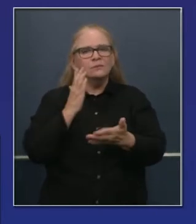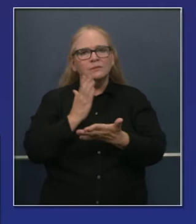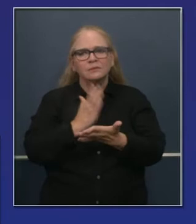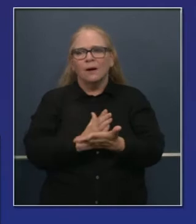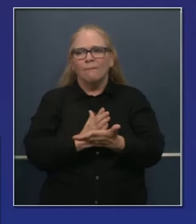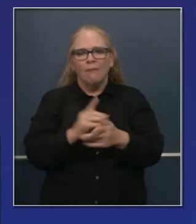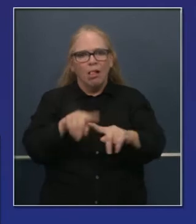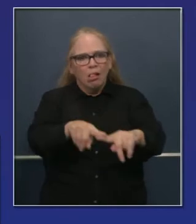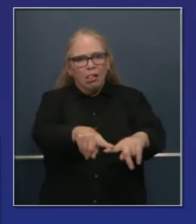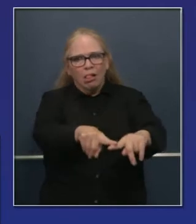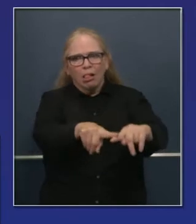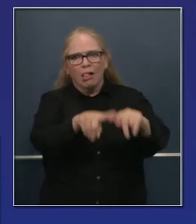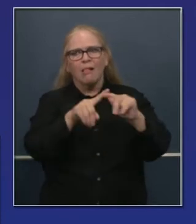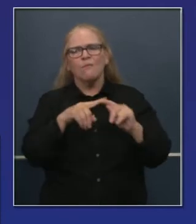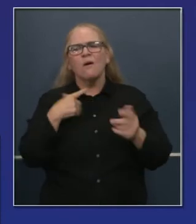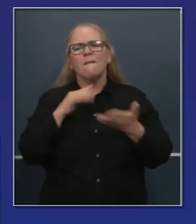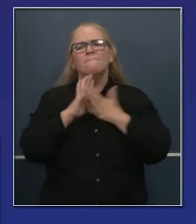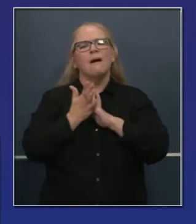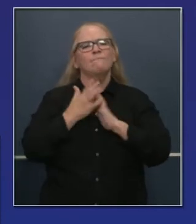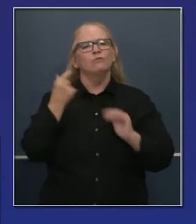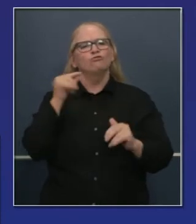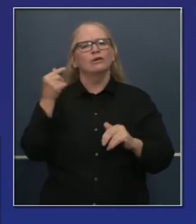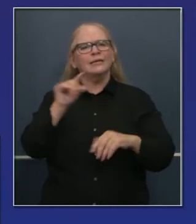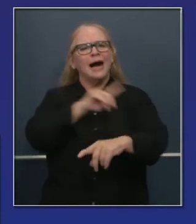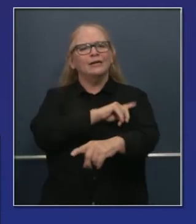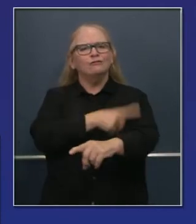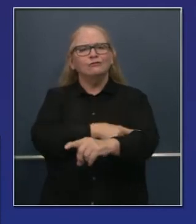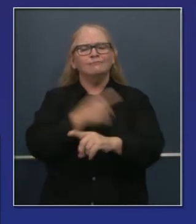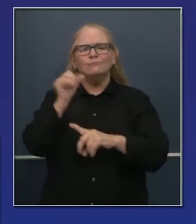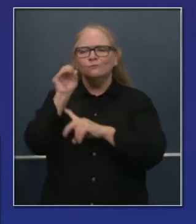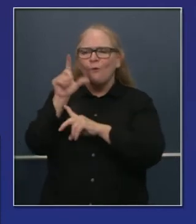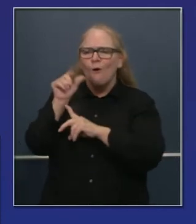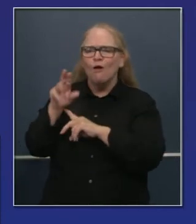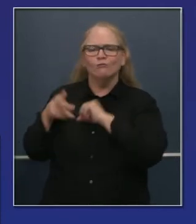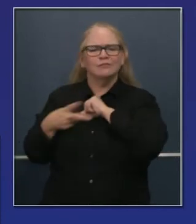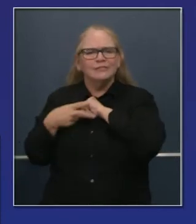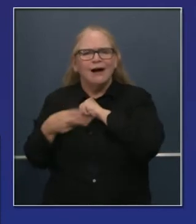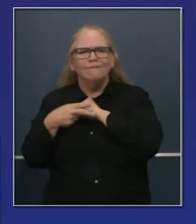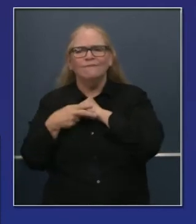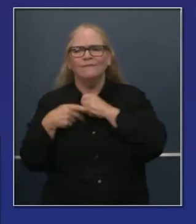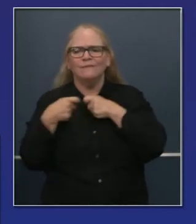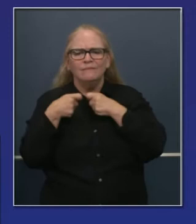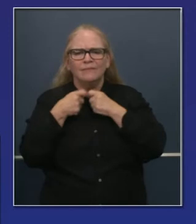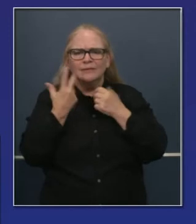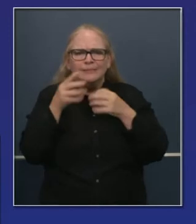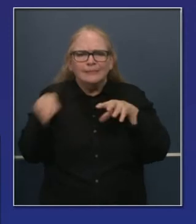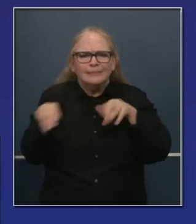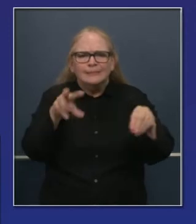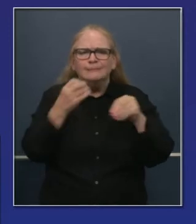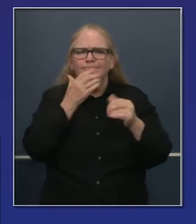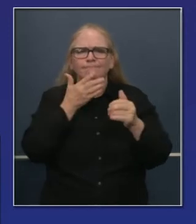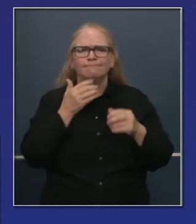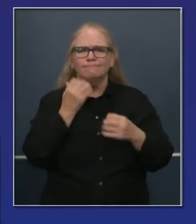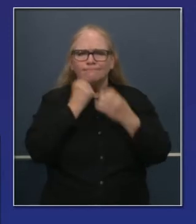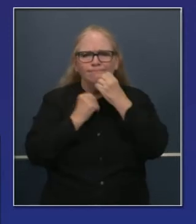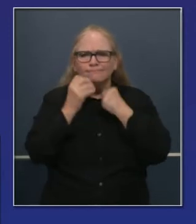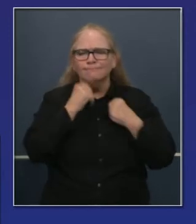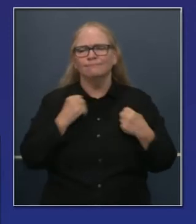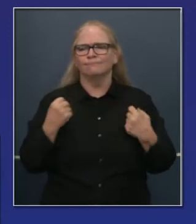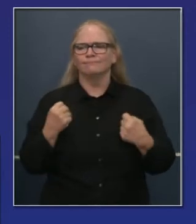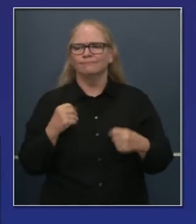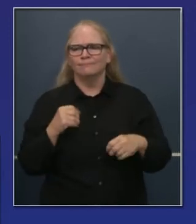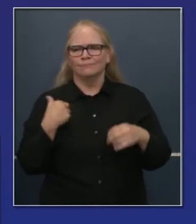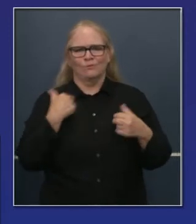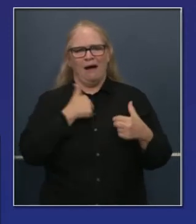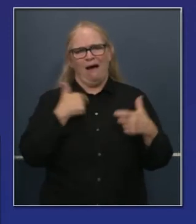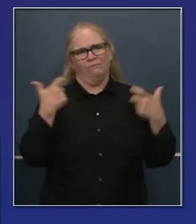de sistemas buenos para la ecología hemos hecho cambios de como creamos y consumimos energía y hemos